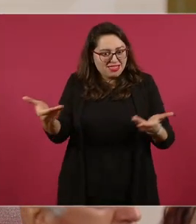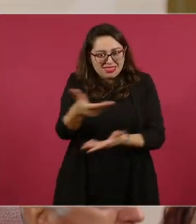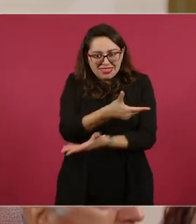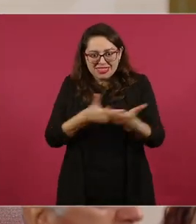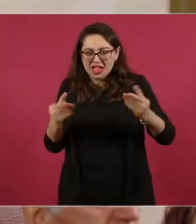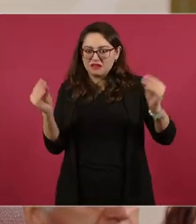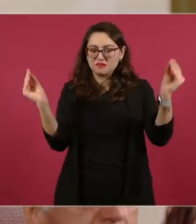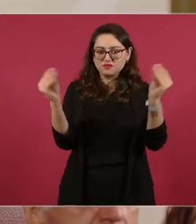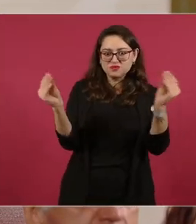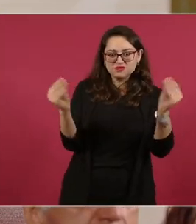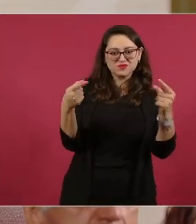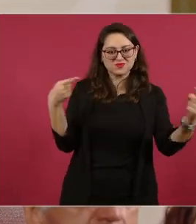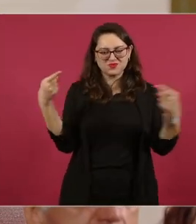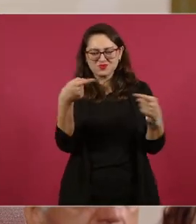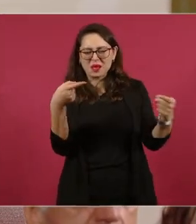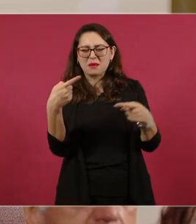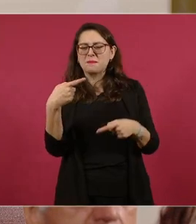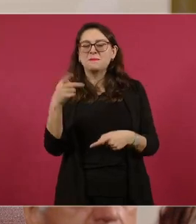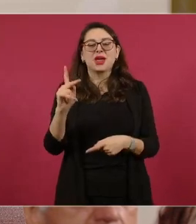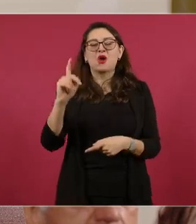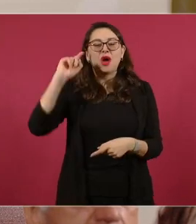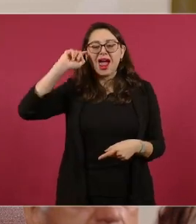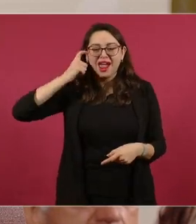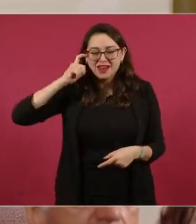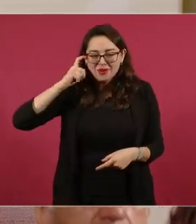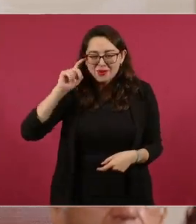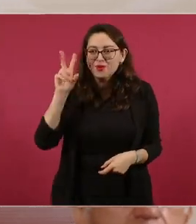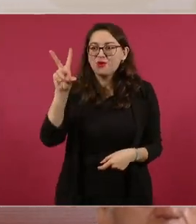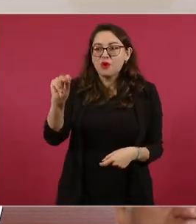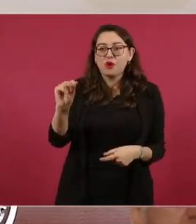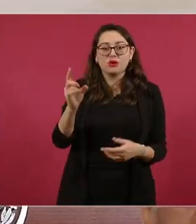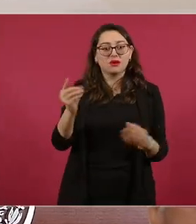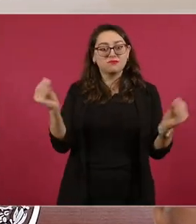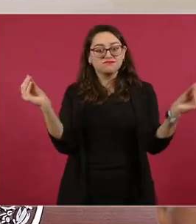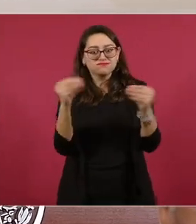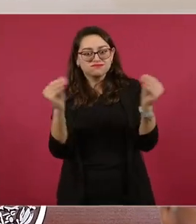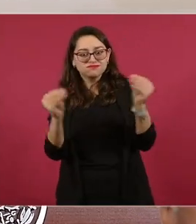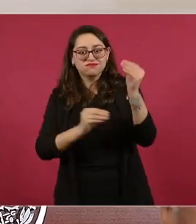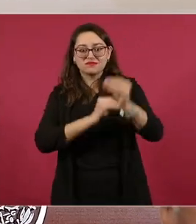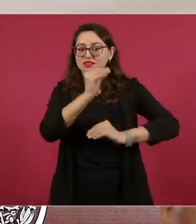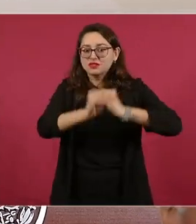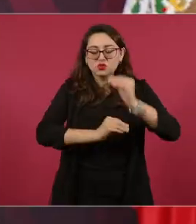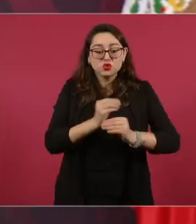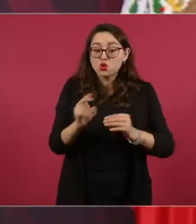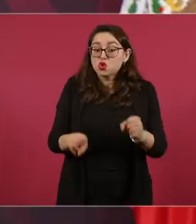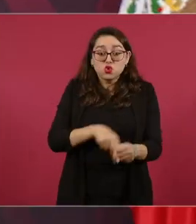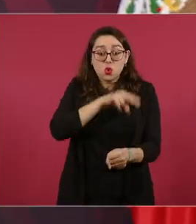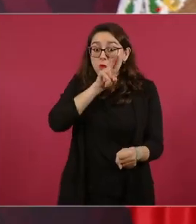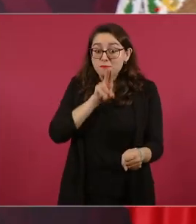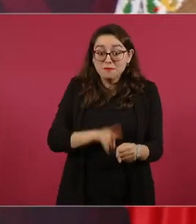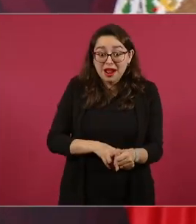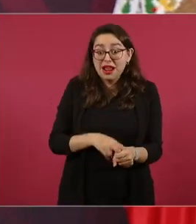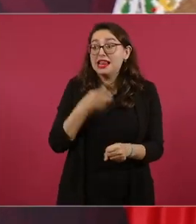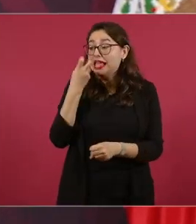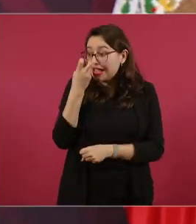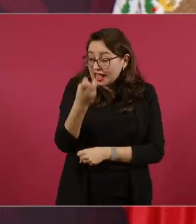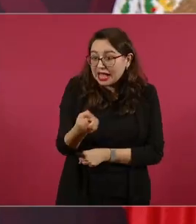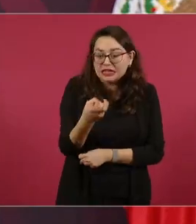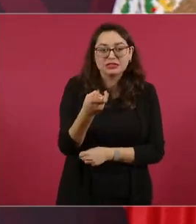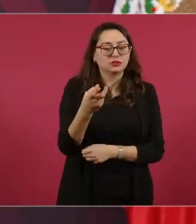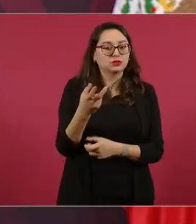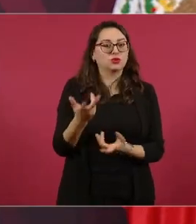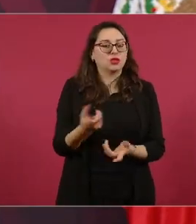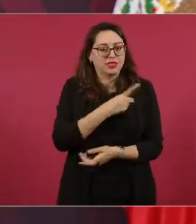no enojarnos, ¿no?, y entender que así es, y la democracia es pluralidad y